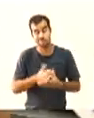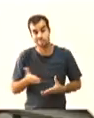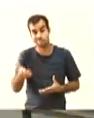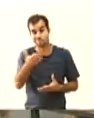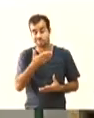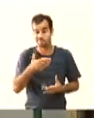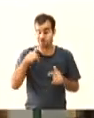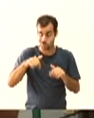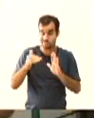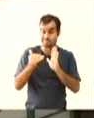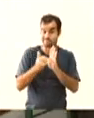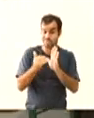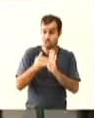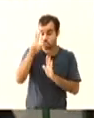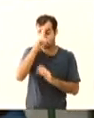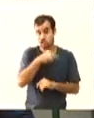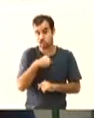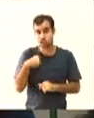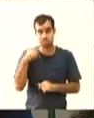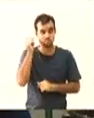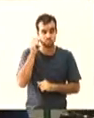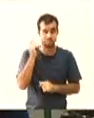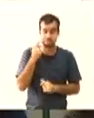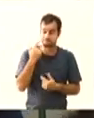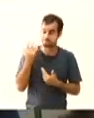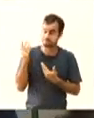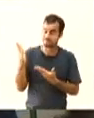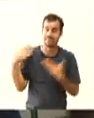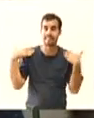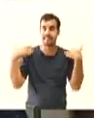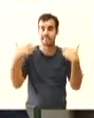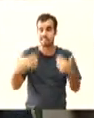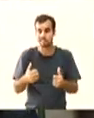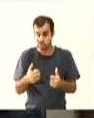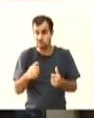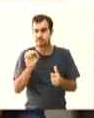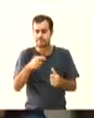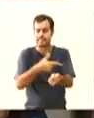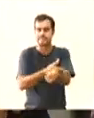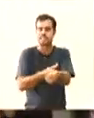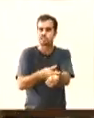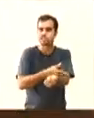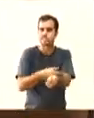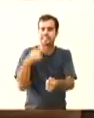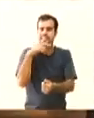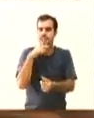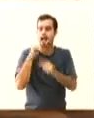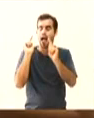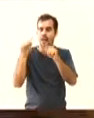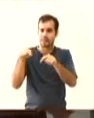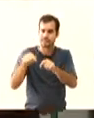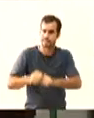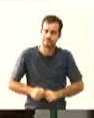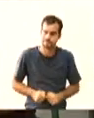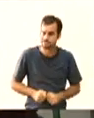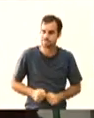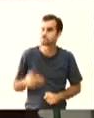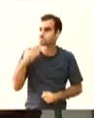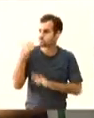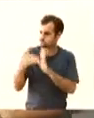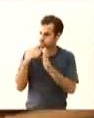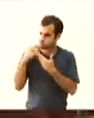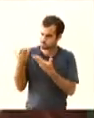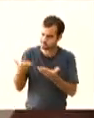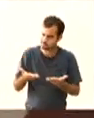Poder compartir en la tarde de hoy con la doctora Damisela Cordoví, quien es la directora del Banco Provincial de Sangre. Muy buenas tardes, bienvenida a nuestro